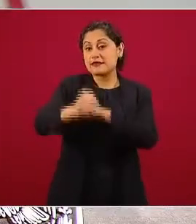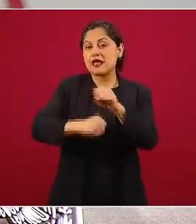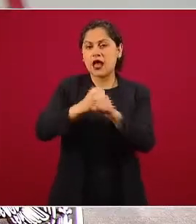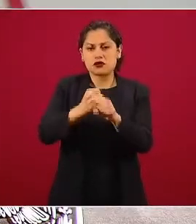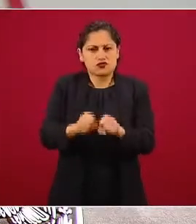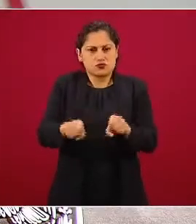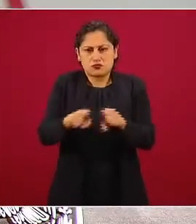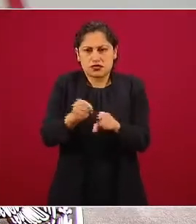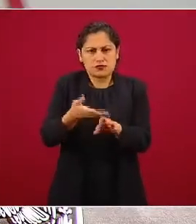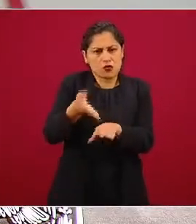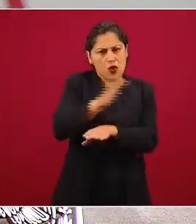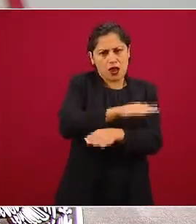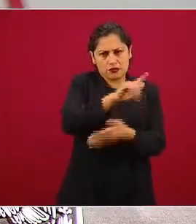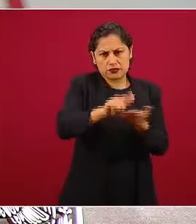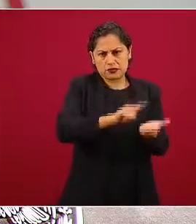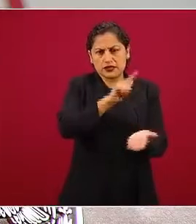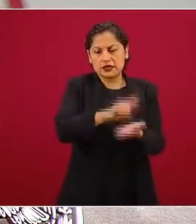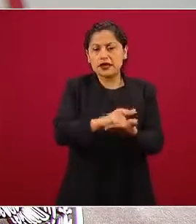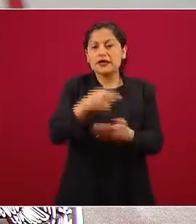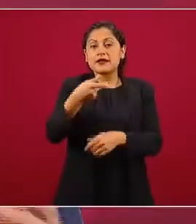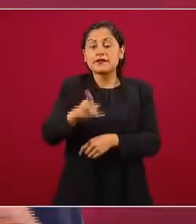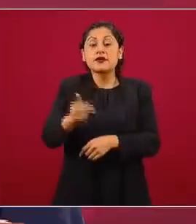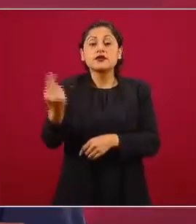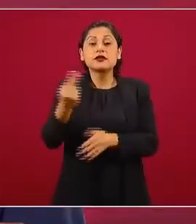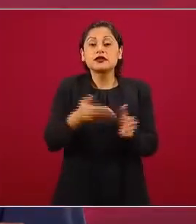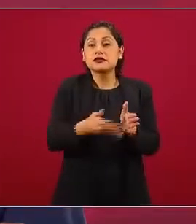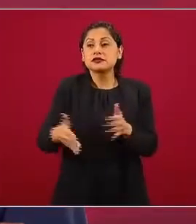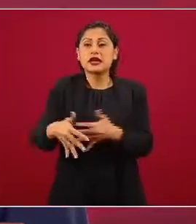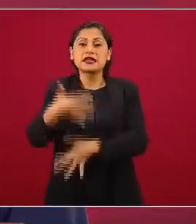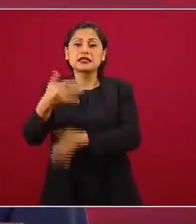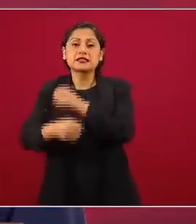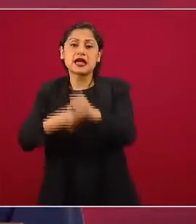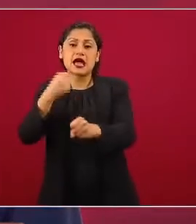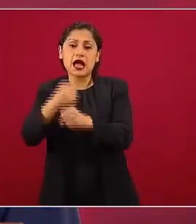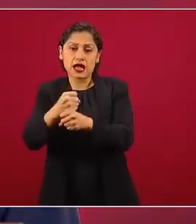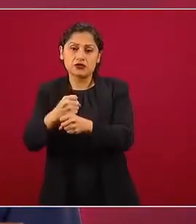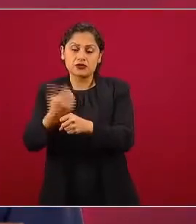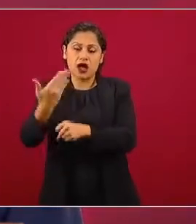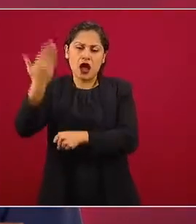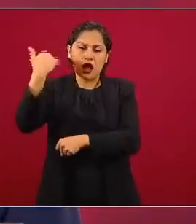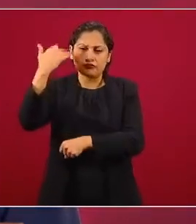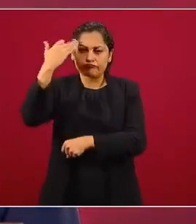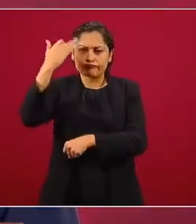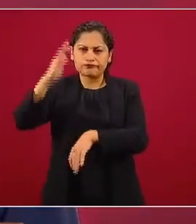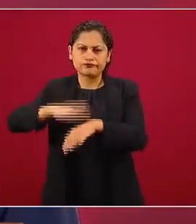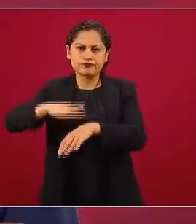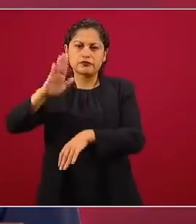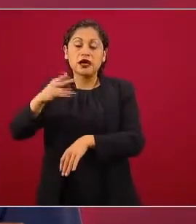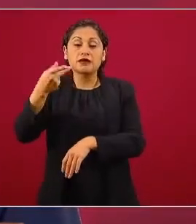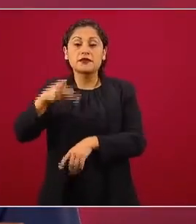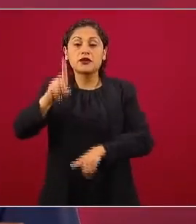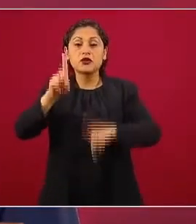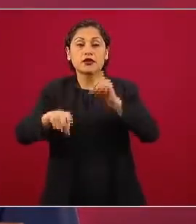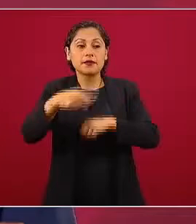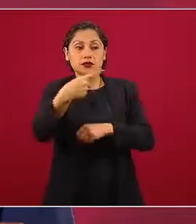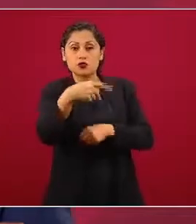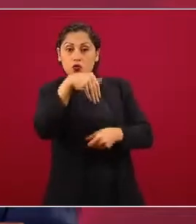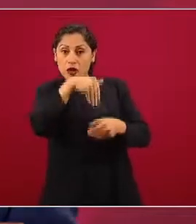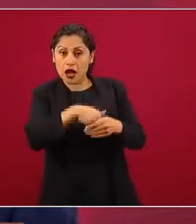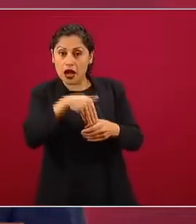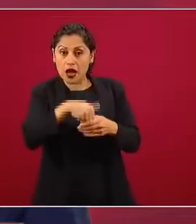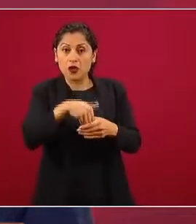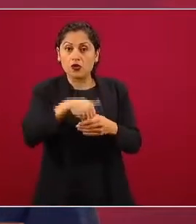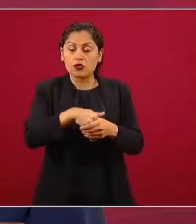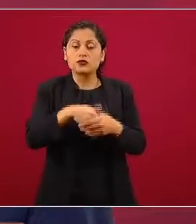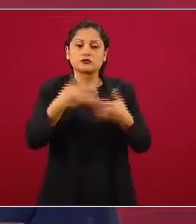se necesitan únicamente 15 años de cotización y el monto de la pensión será del monto ahorrado y de las semanas que hayan salido. Y hay una